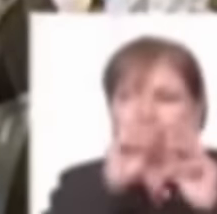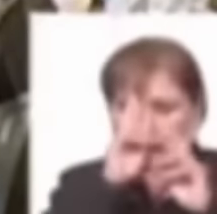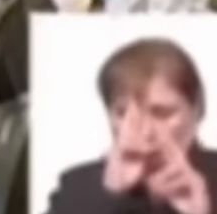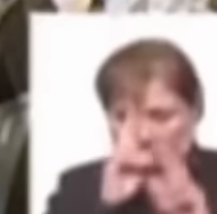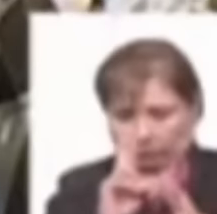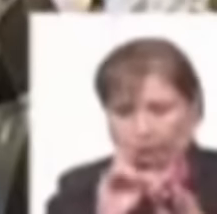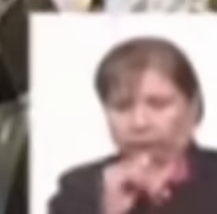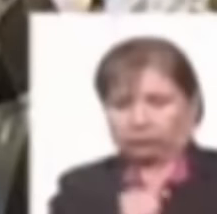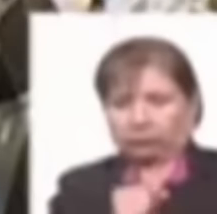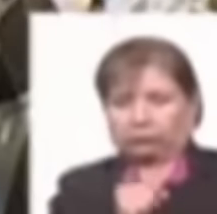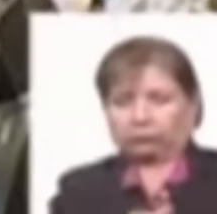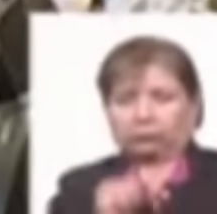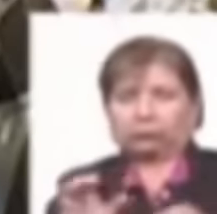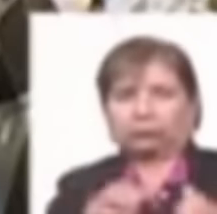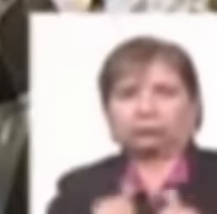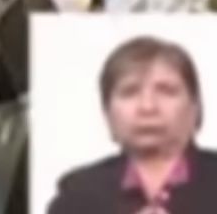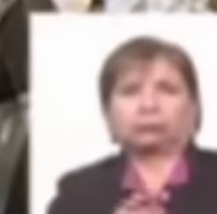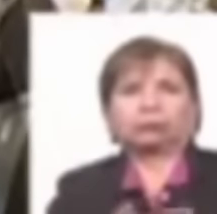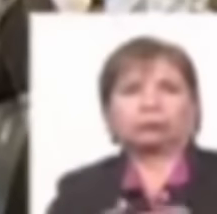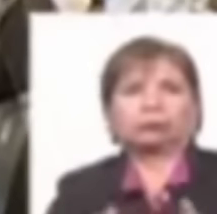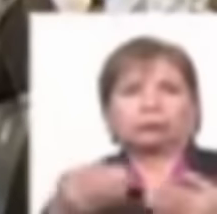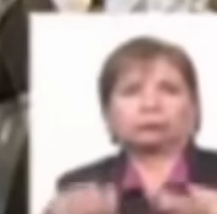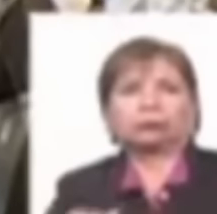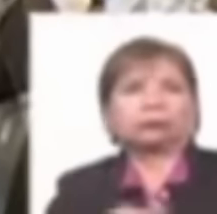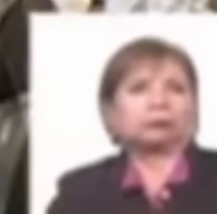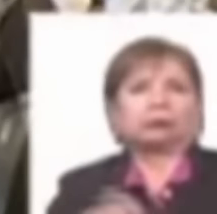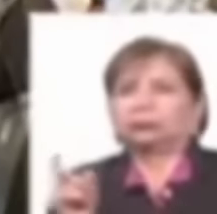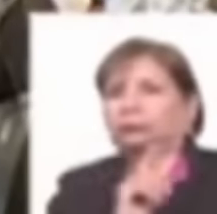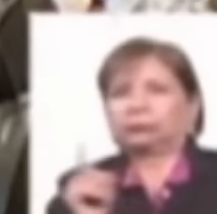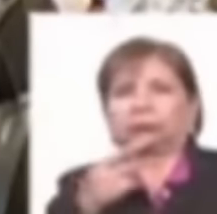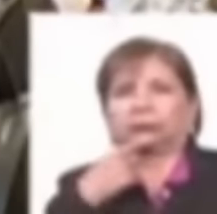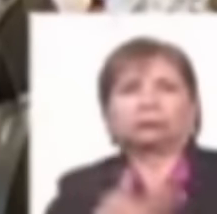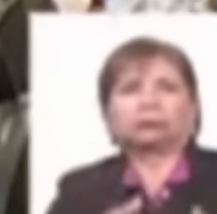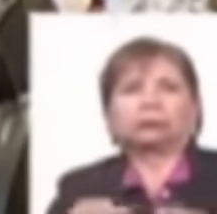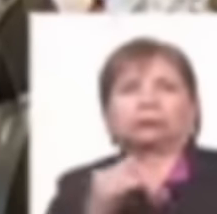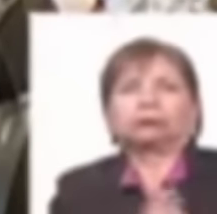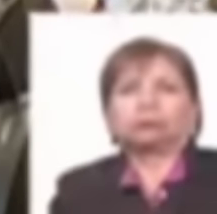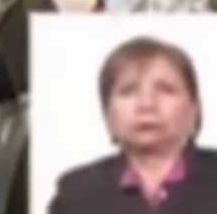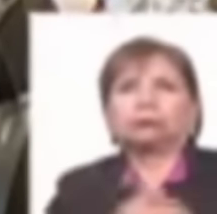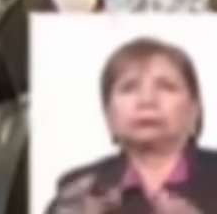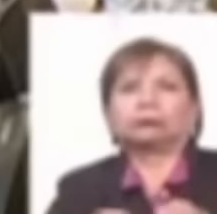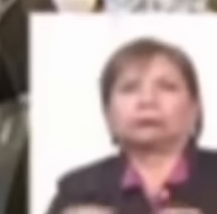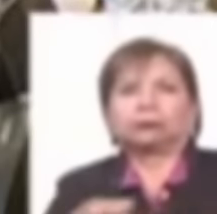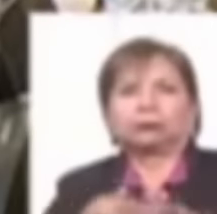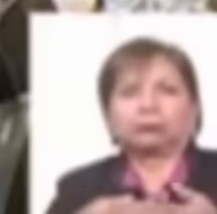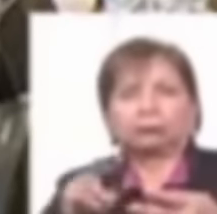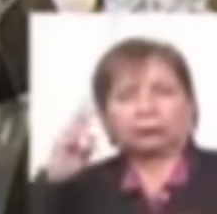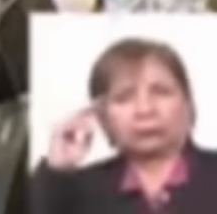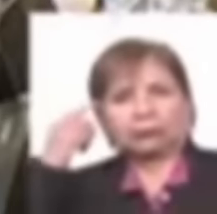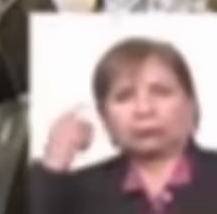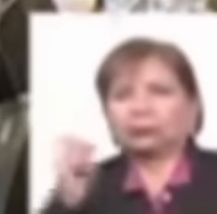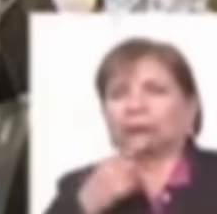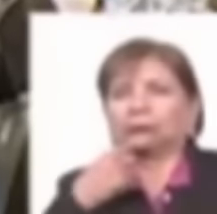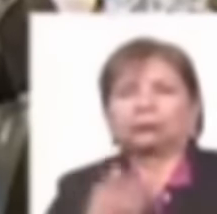respetamos el trabajo que realiza Servir, pero definitivamente no era la institución pertinente para interpretar, como no